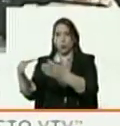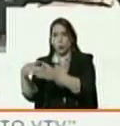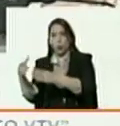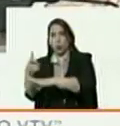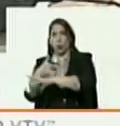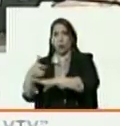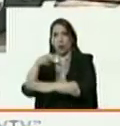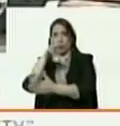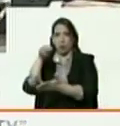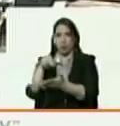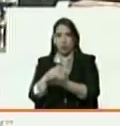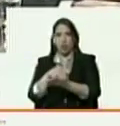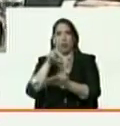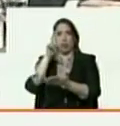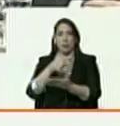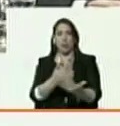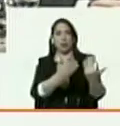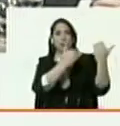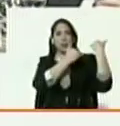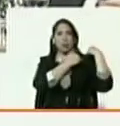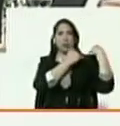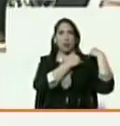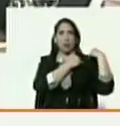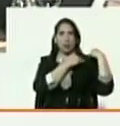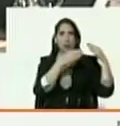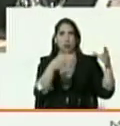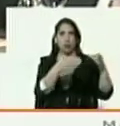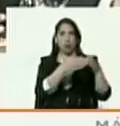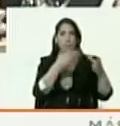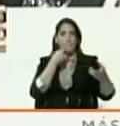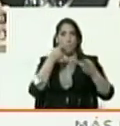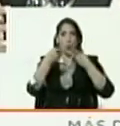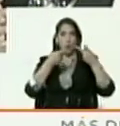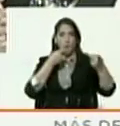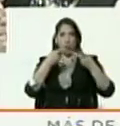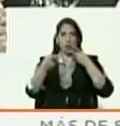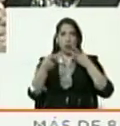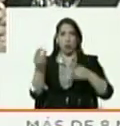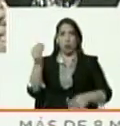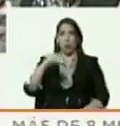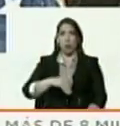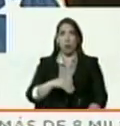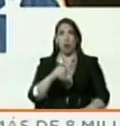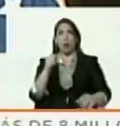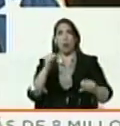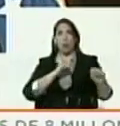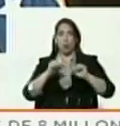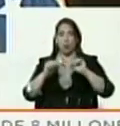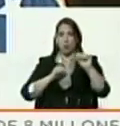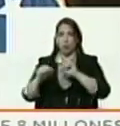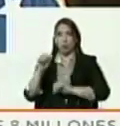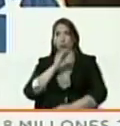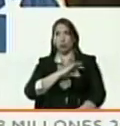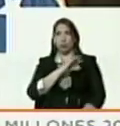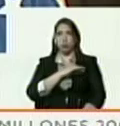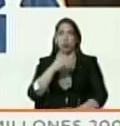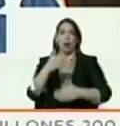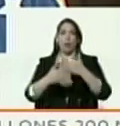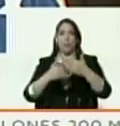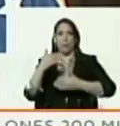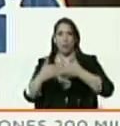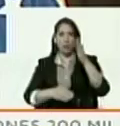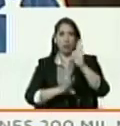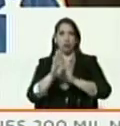Gobierno Nacional y representante de los partidos políticos MAS, Movimiento al Socialismo, Avanzada